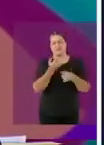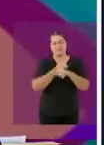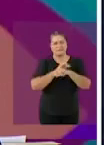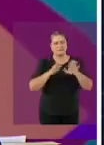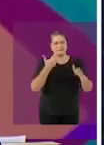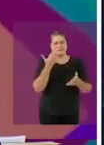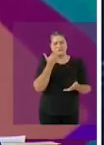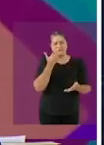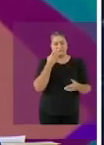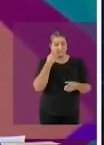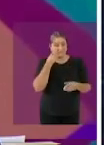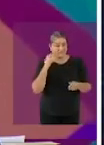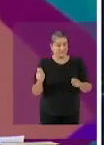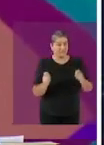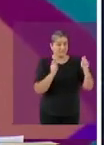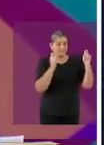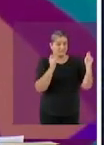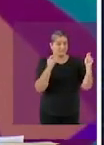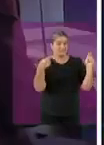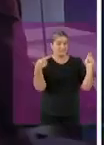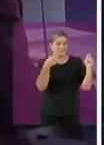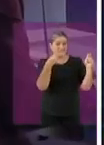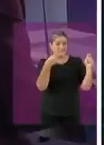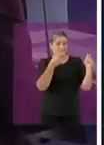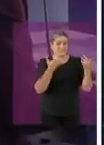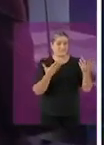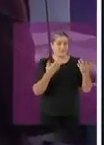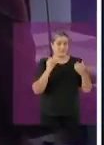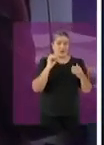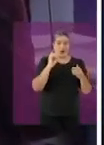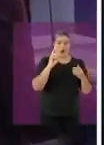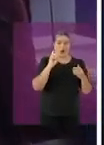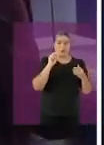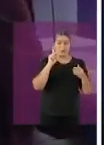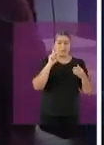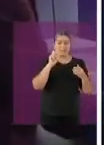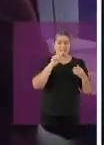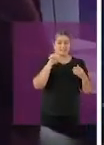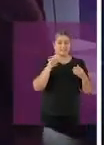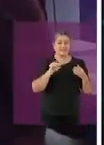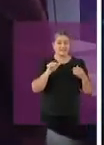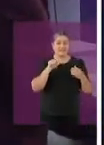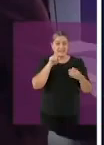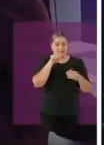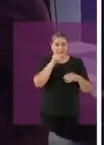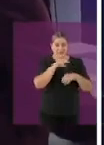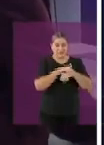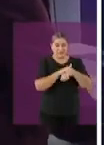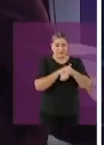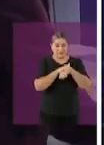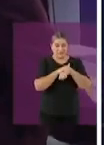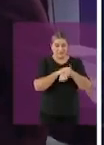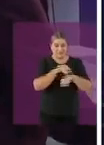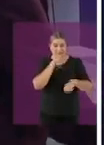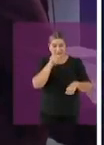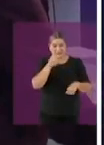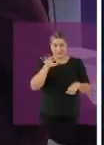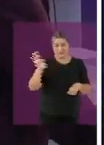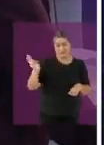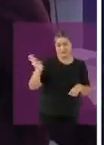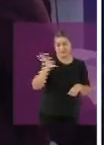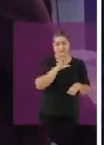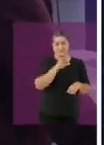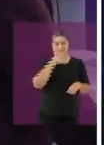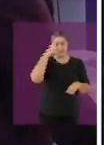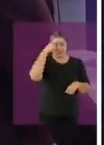mayor riesgo para la candidata favorita siempre y cuando ese voto se encauce a la oposición se ha visto a soch